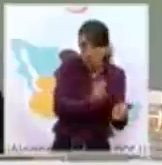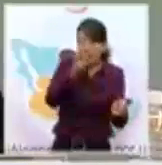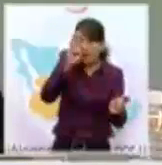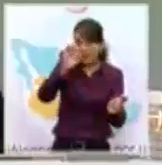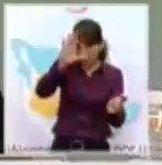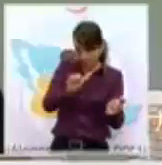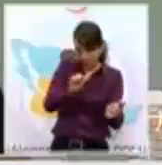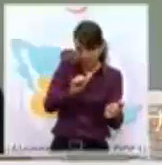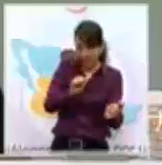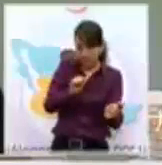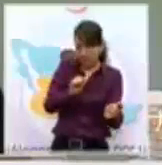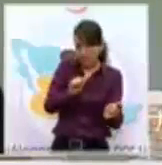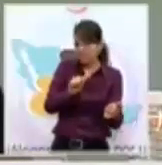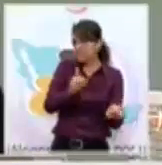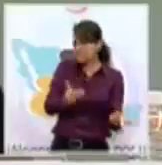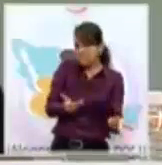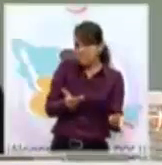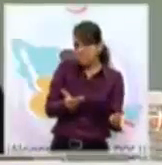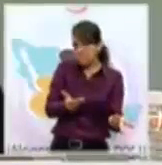opinión,